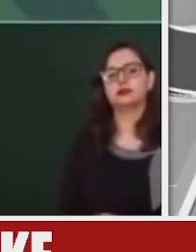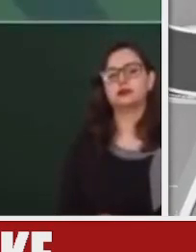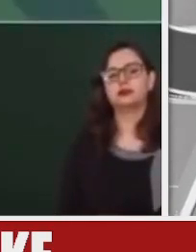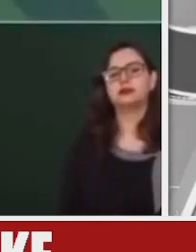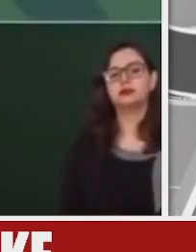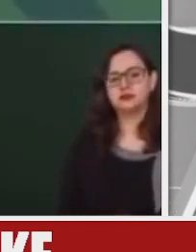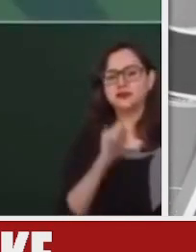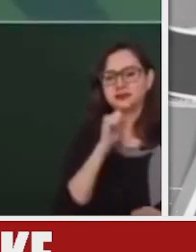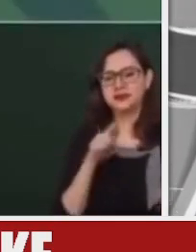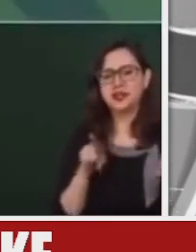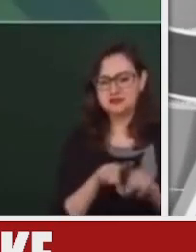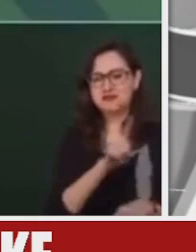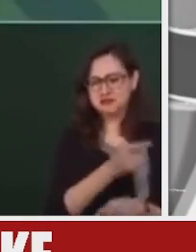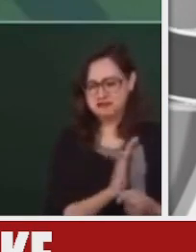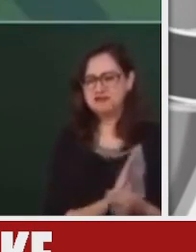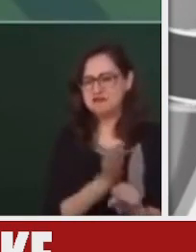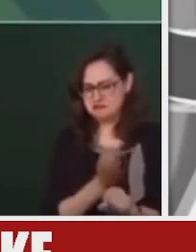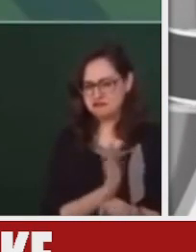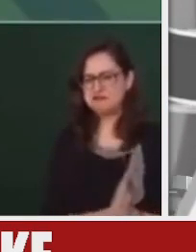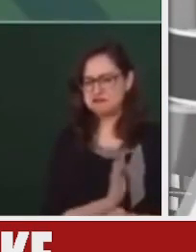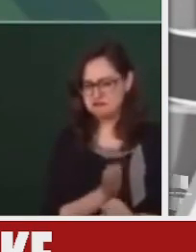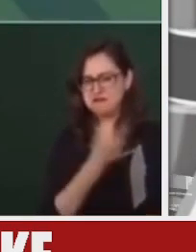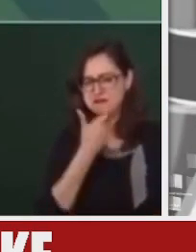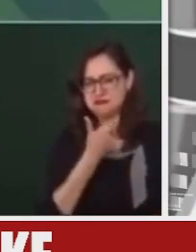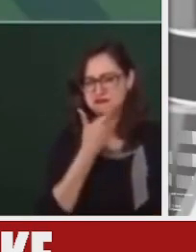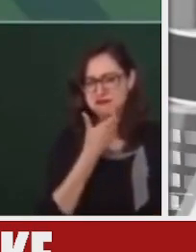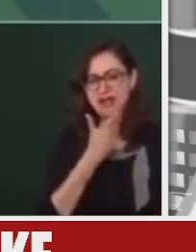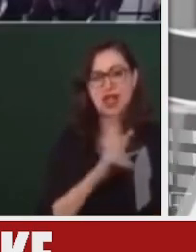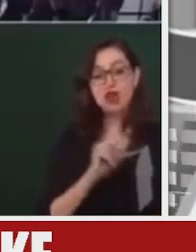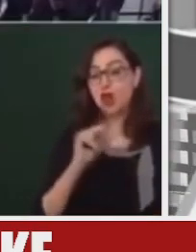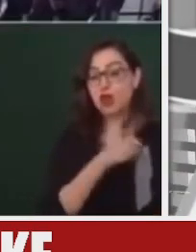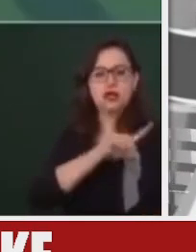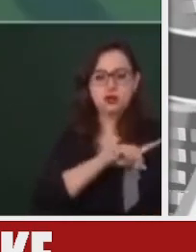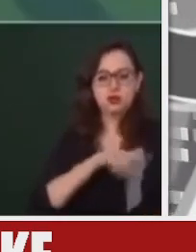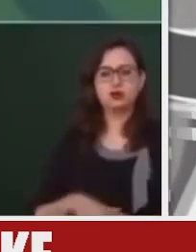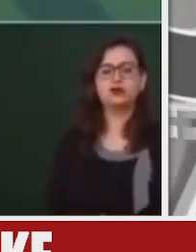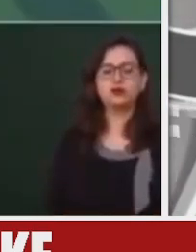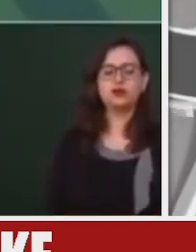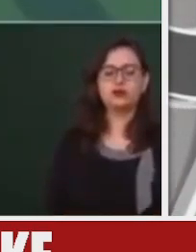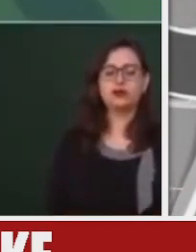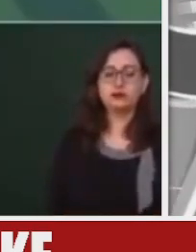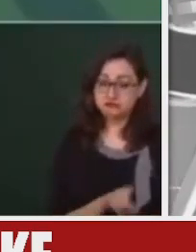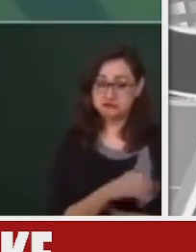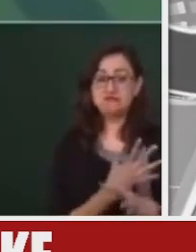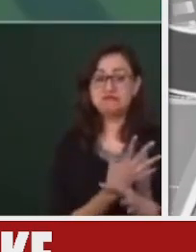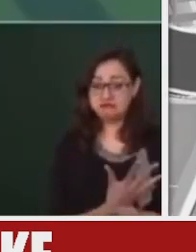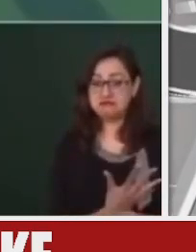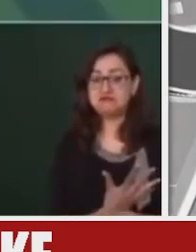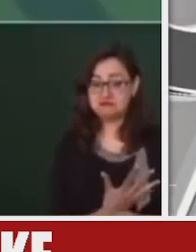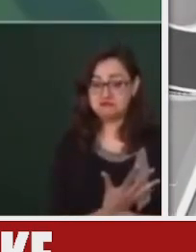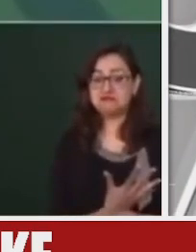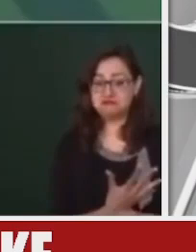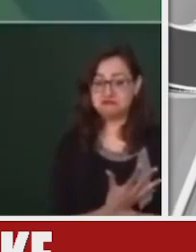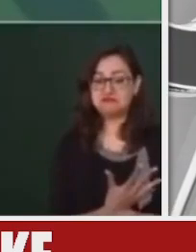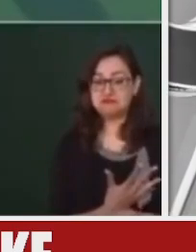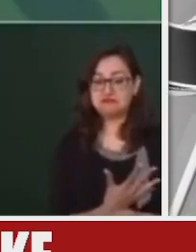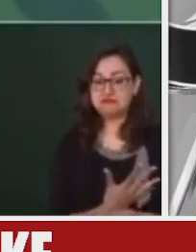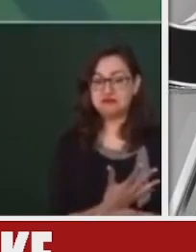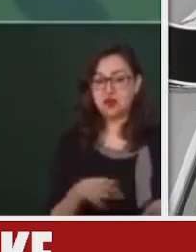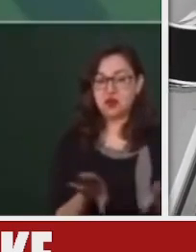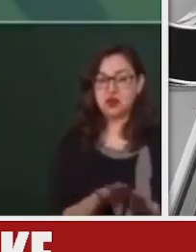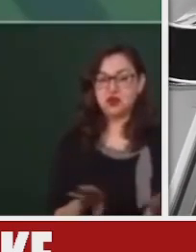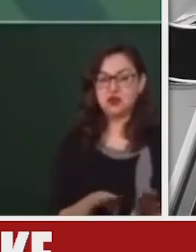que también tiene sentido del humor no hay que enojarse también dijo y de manera